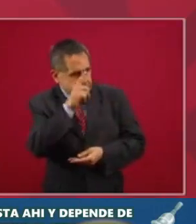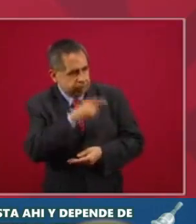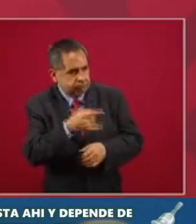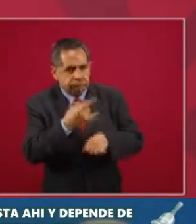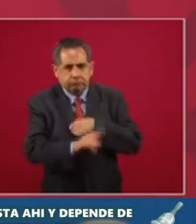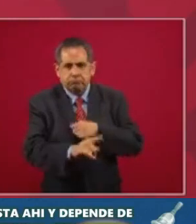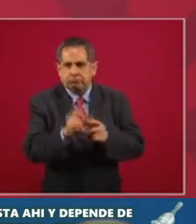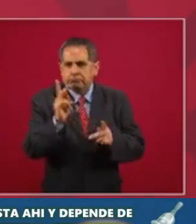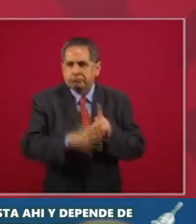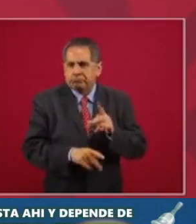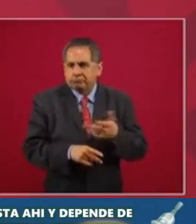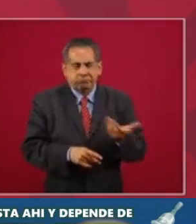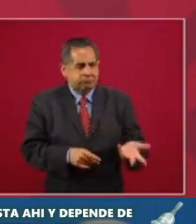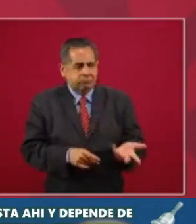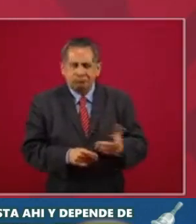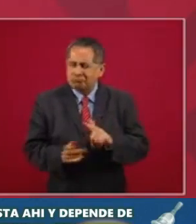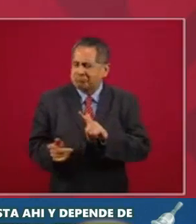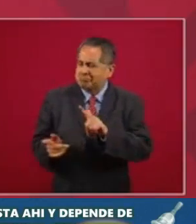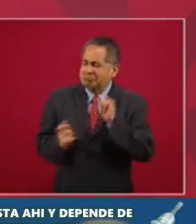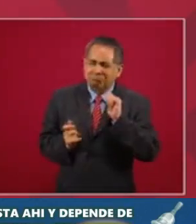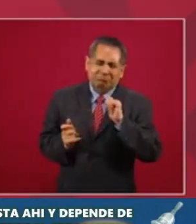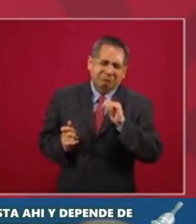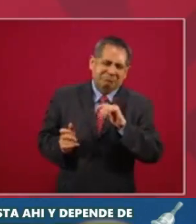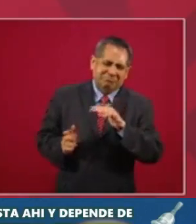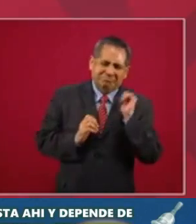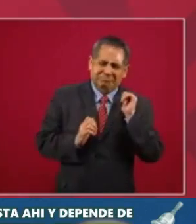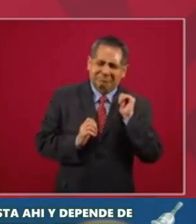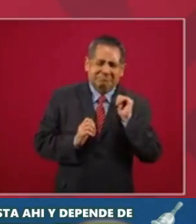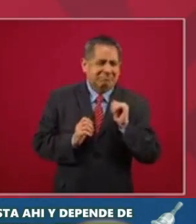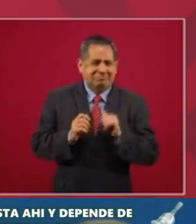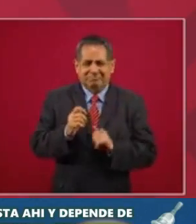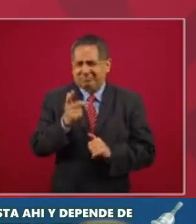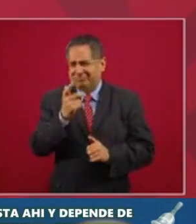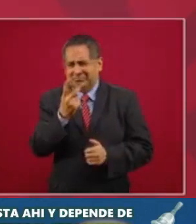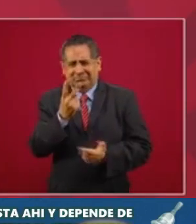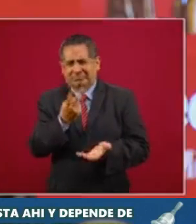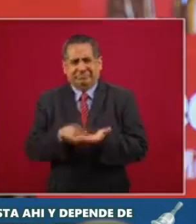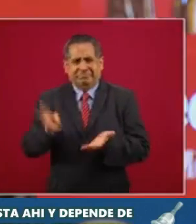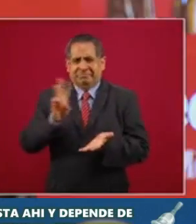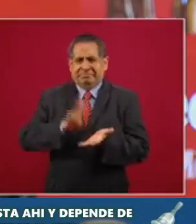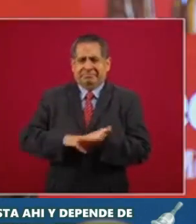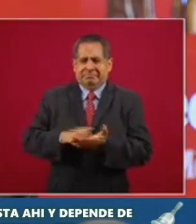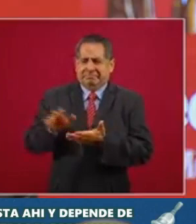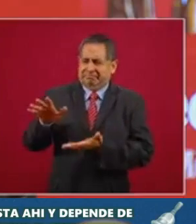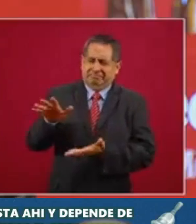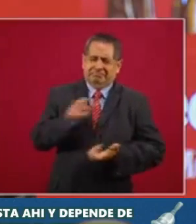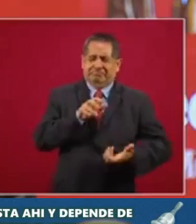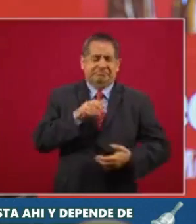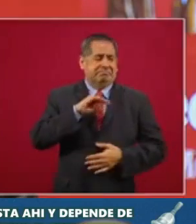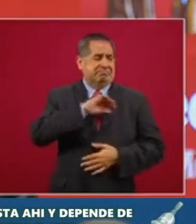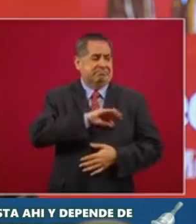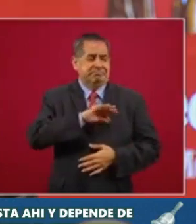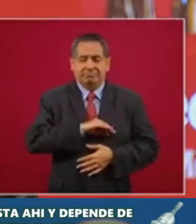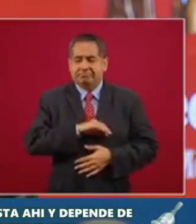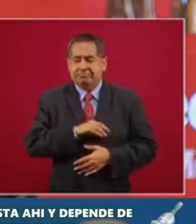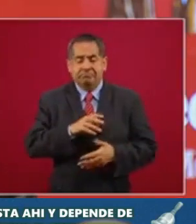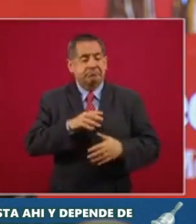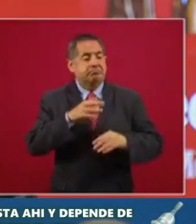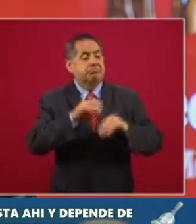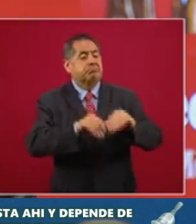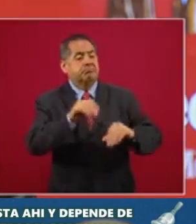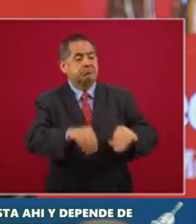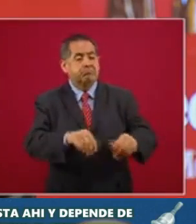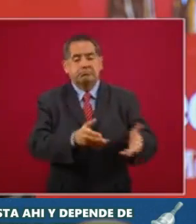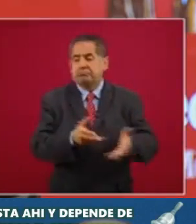que cobraban del doble, el triple o más por las obras